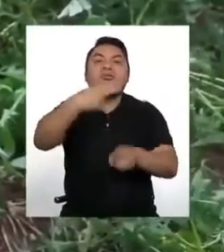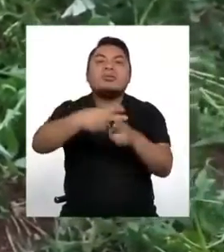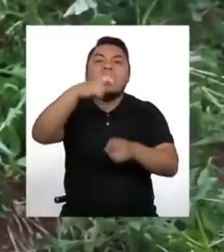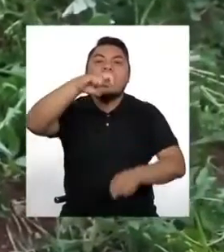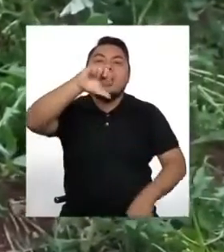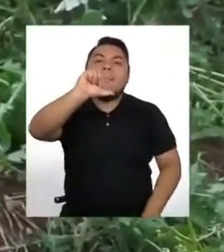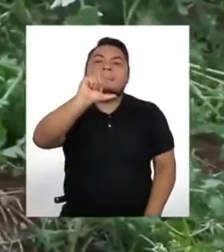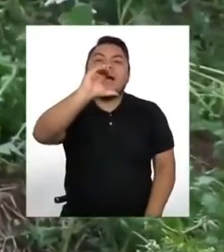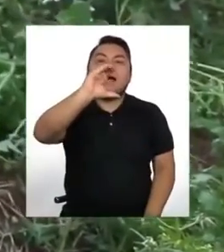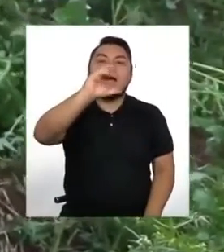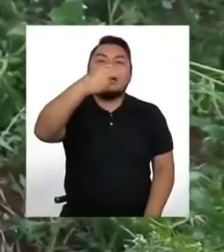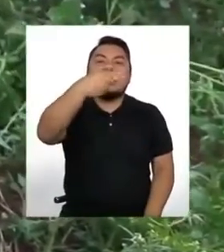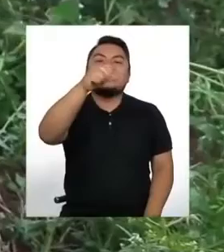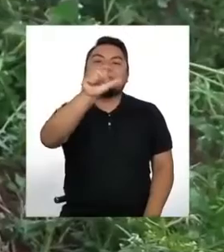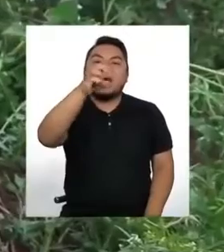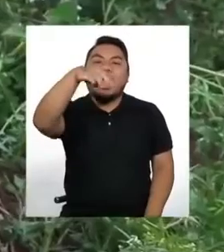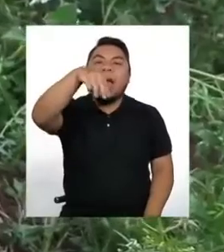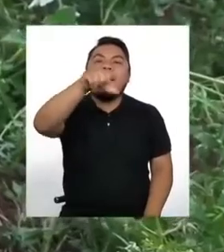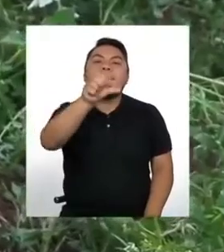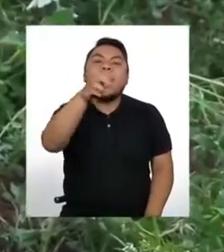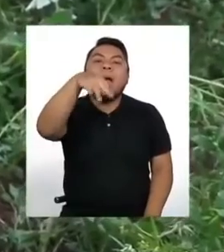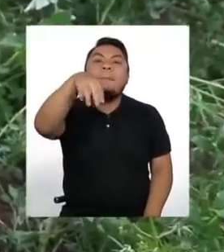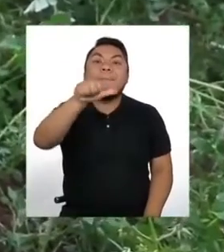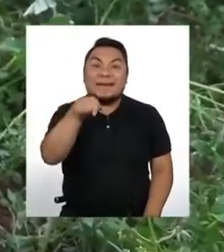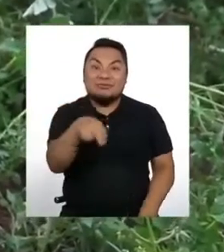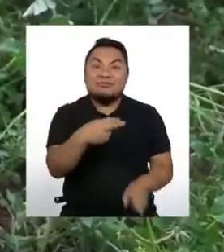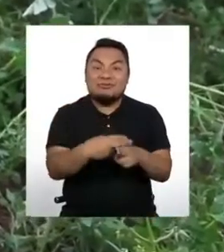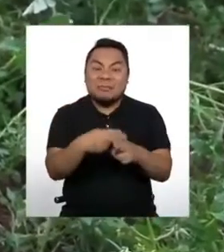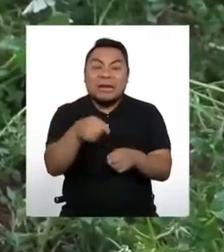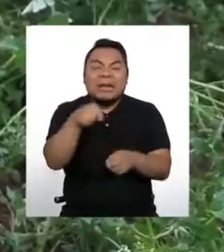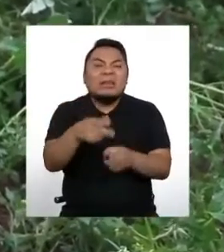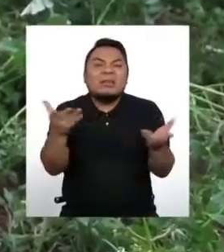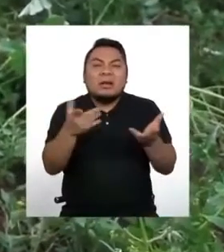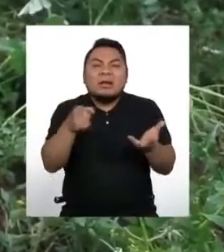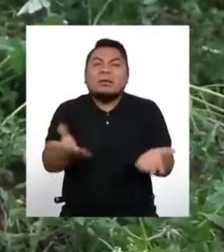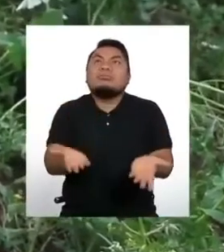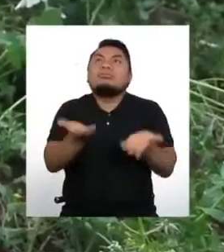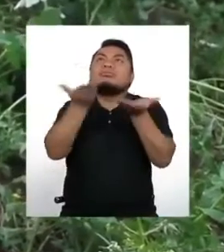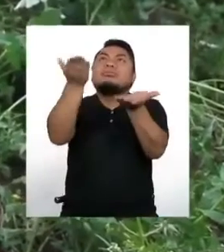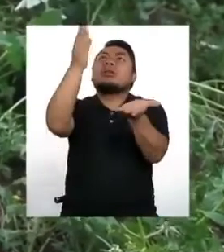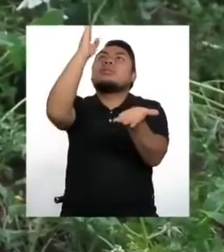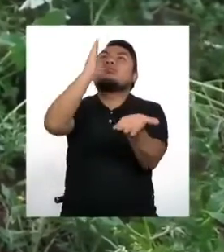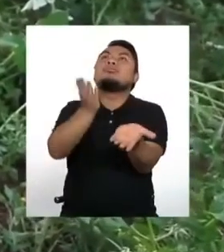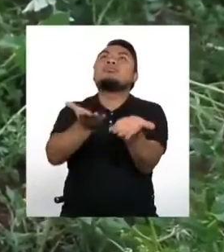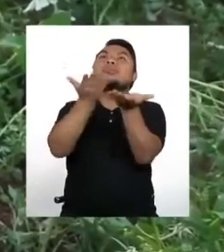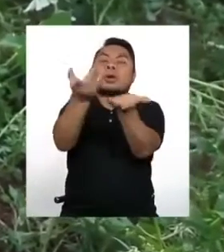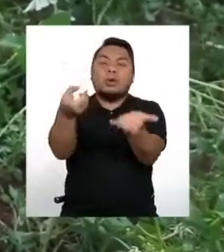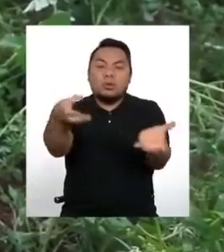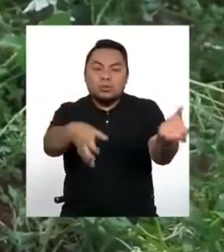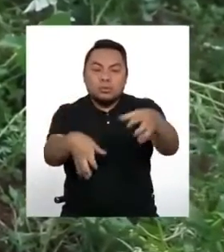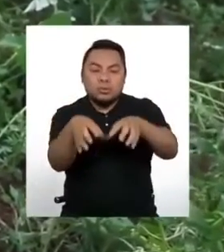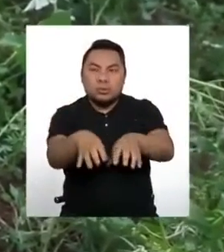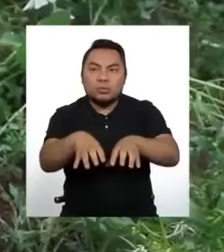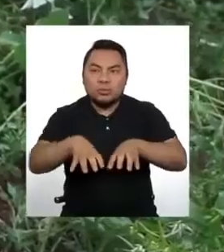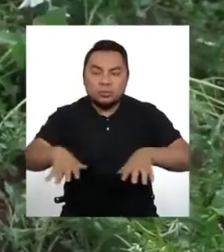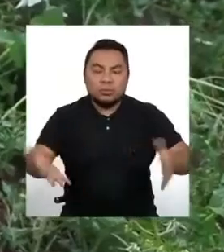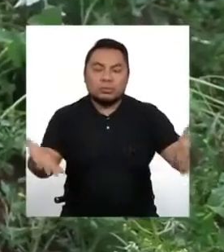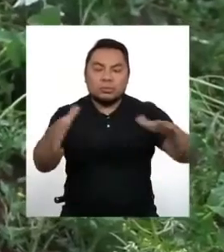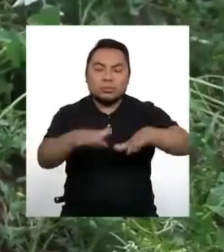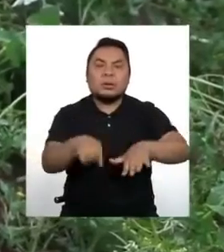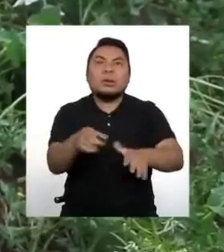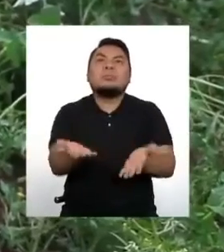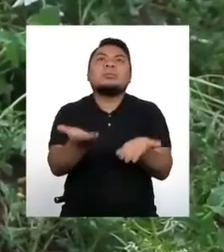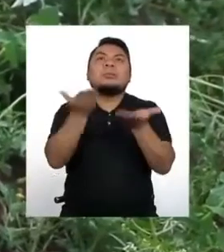Anímala o anímalo a continuar la actividad y dile, Carla, en esta caja guardamos tus